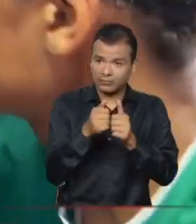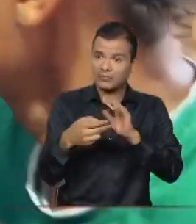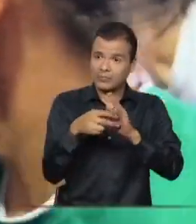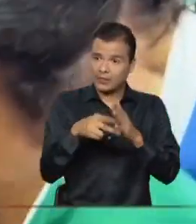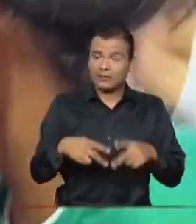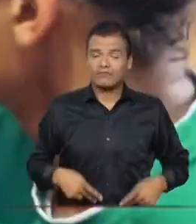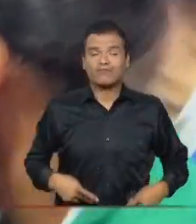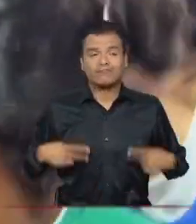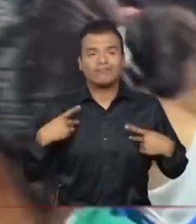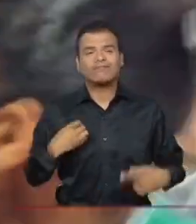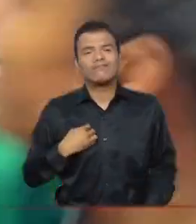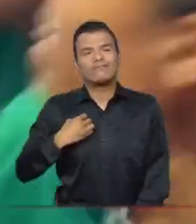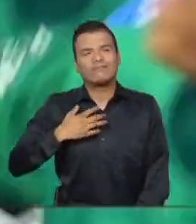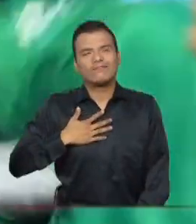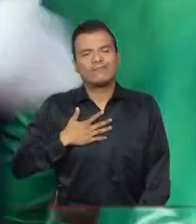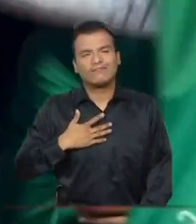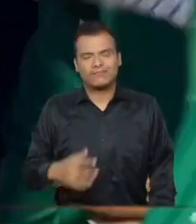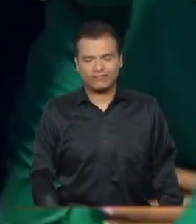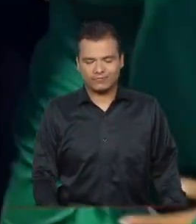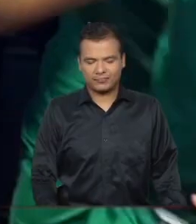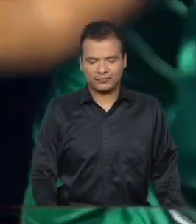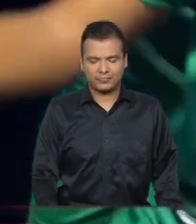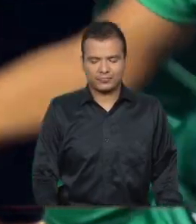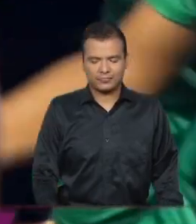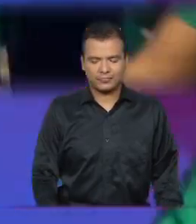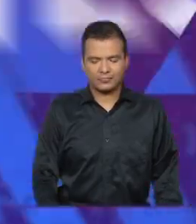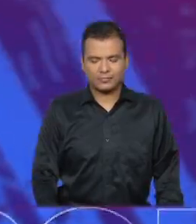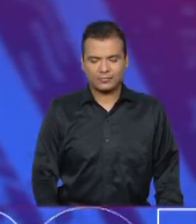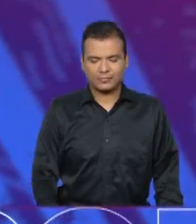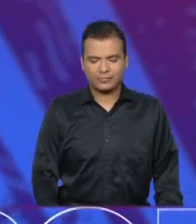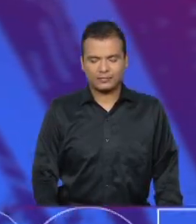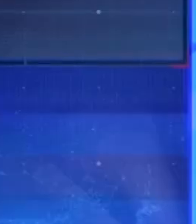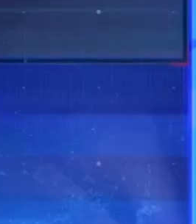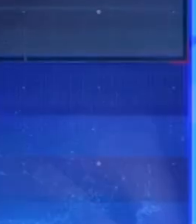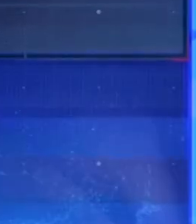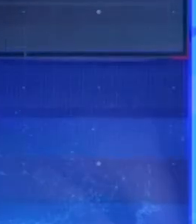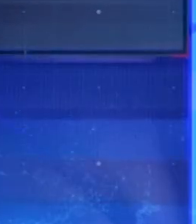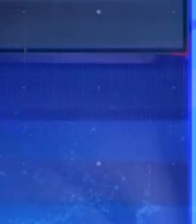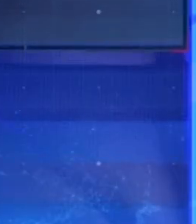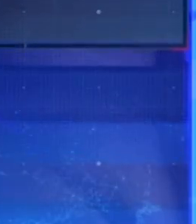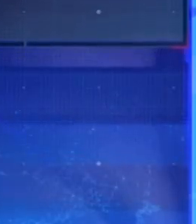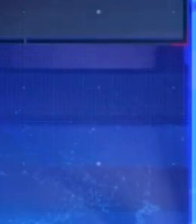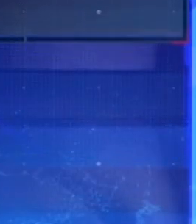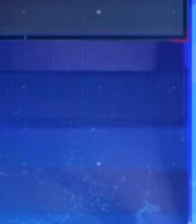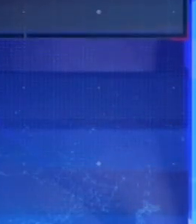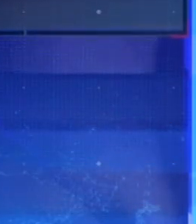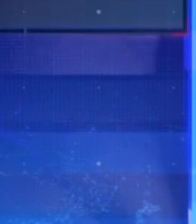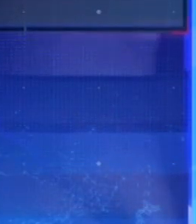oportunidad de vida.